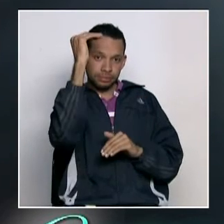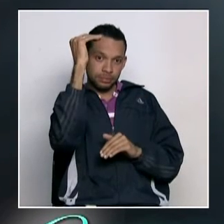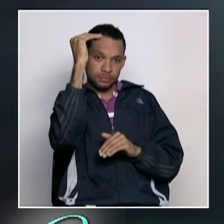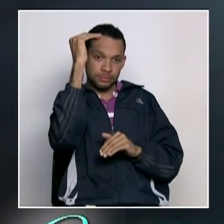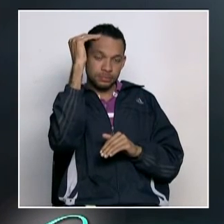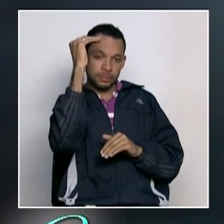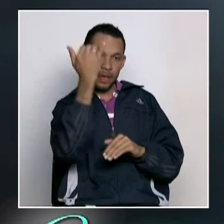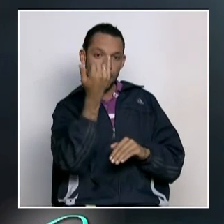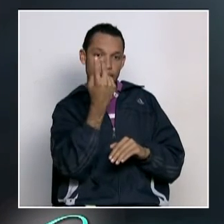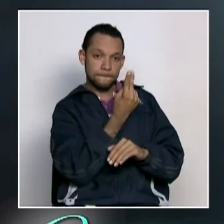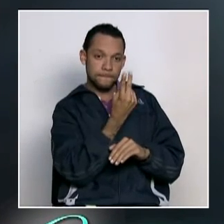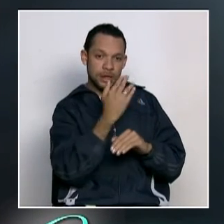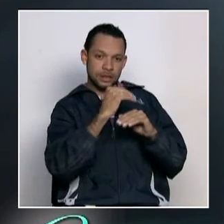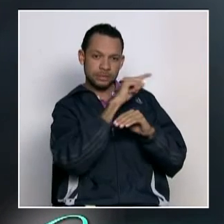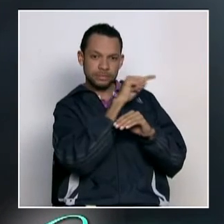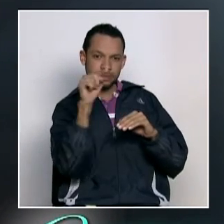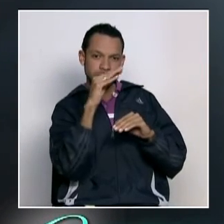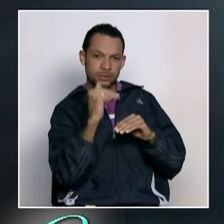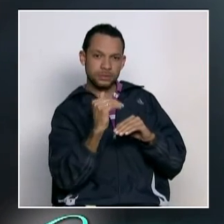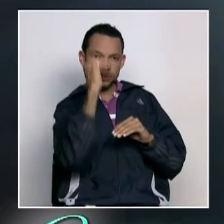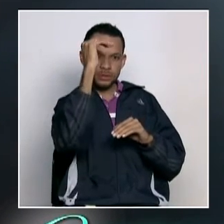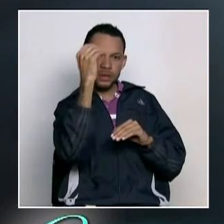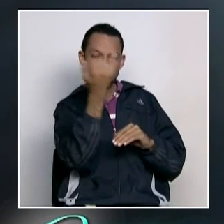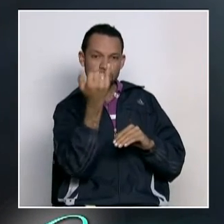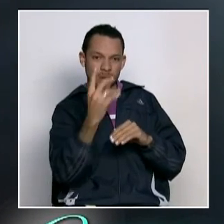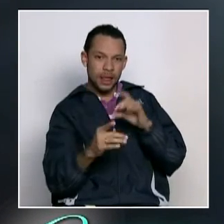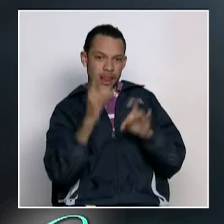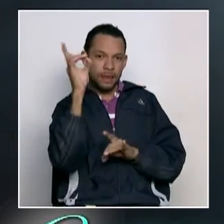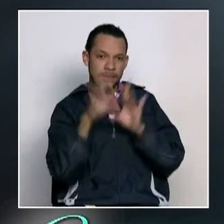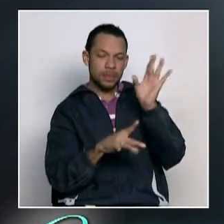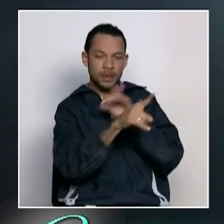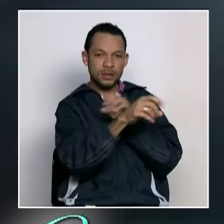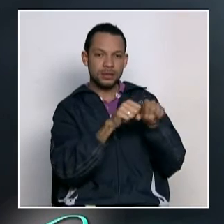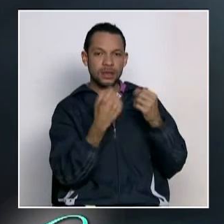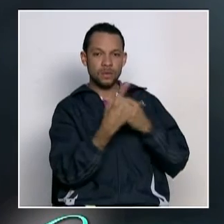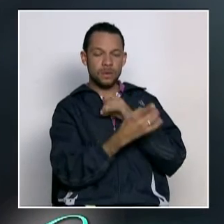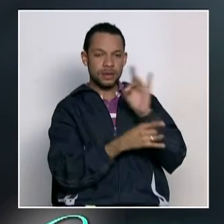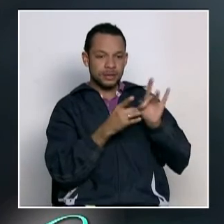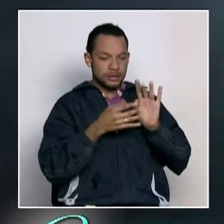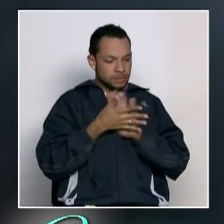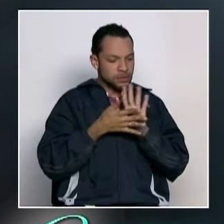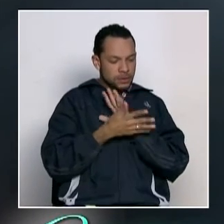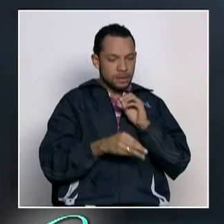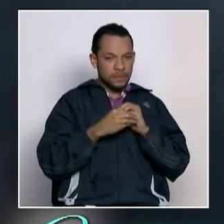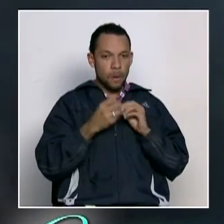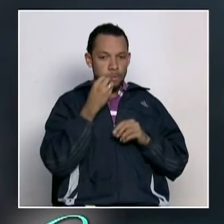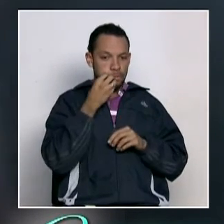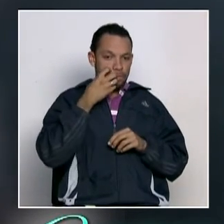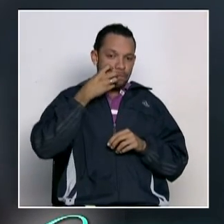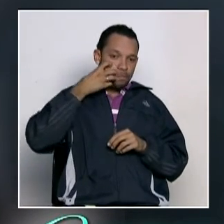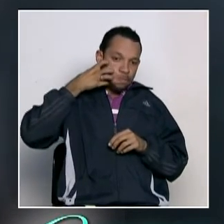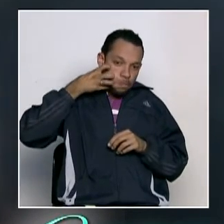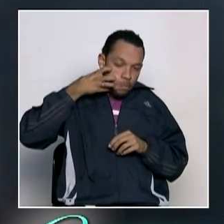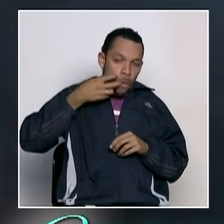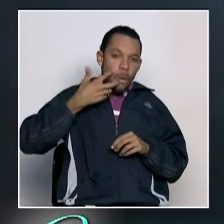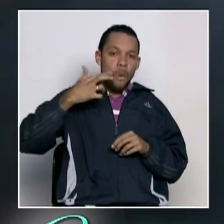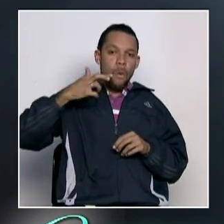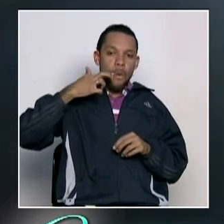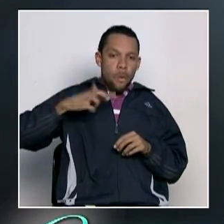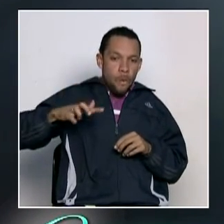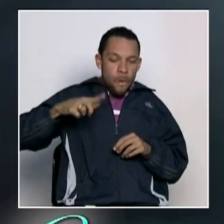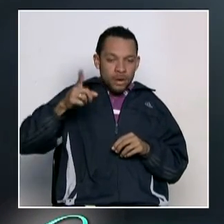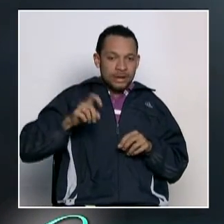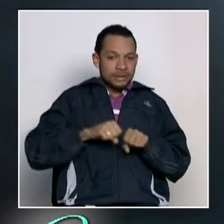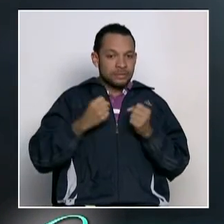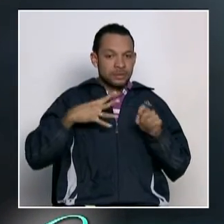sobresale de la barra verde, significa que le produce una inflamación, un proceso inflamatorio. El oro a ese paciente